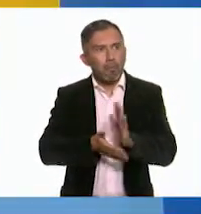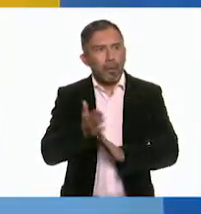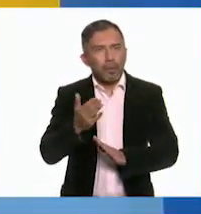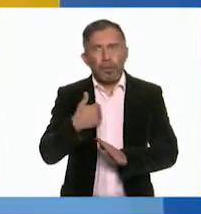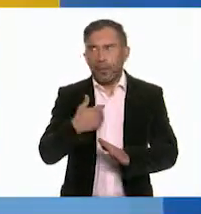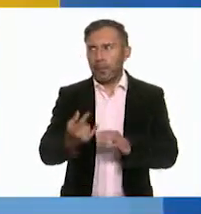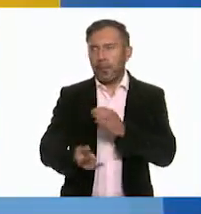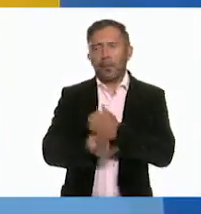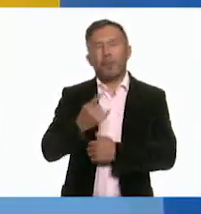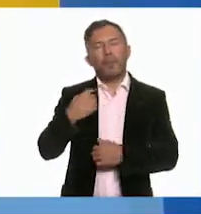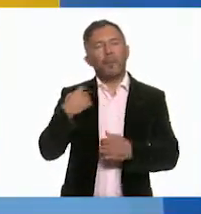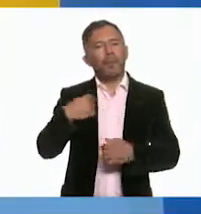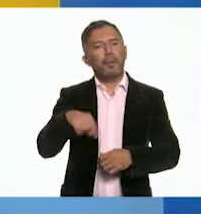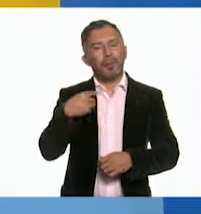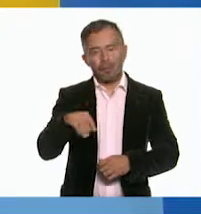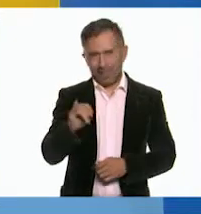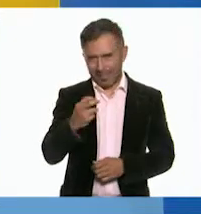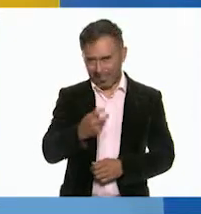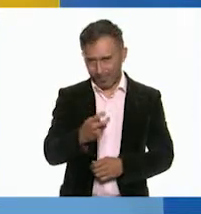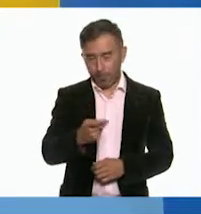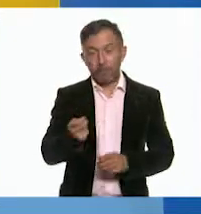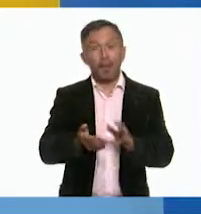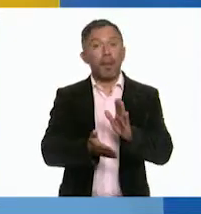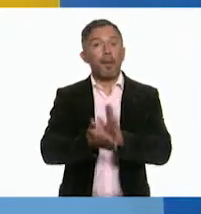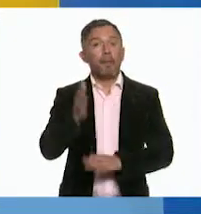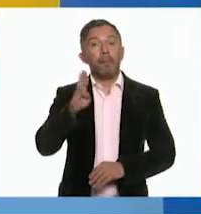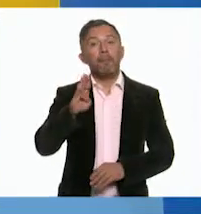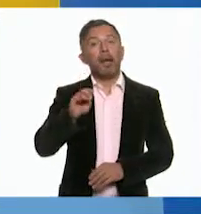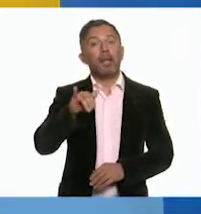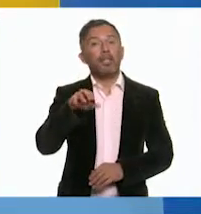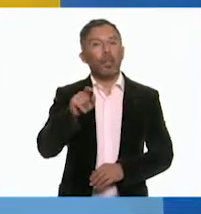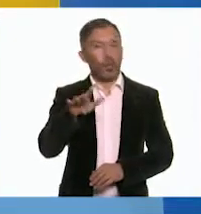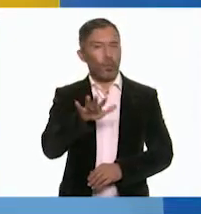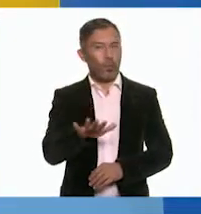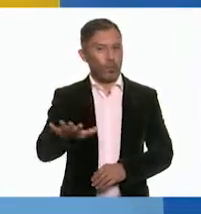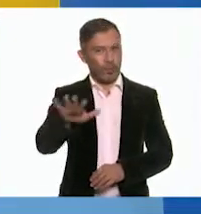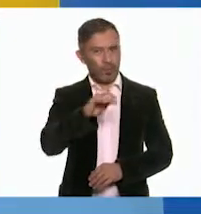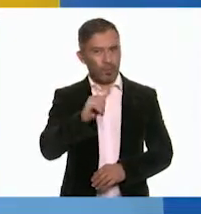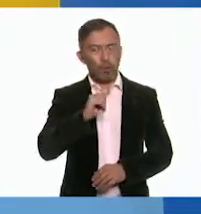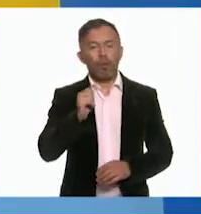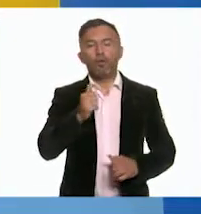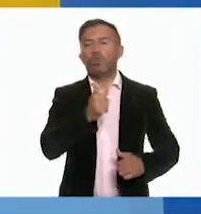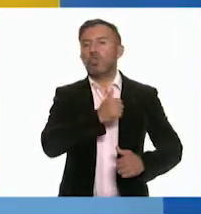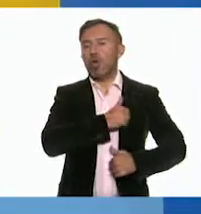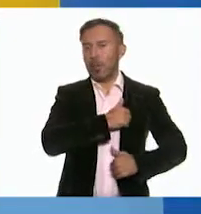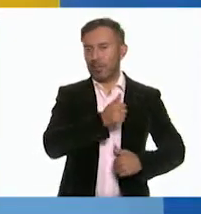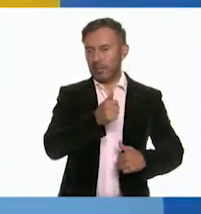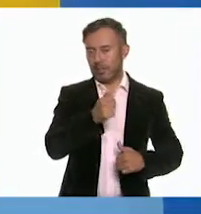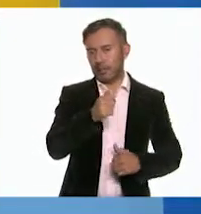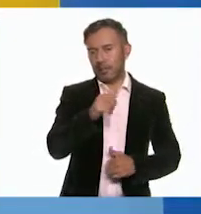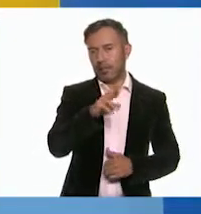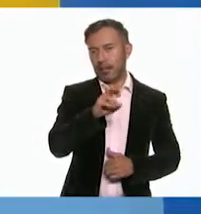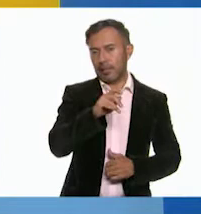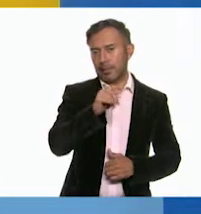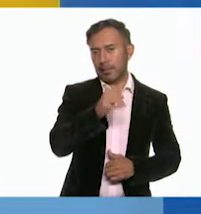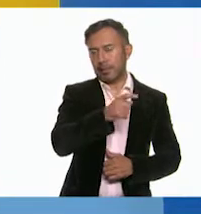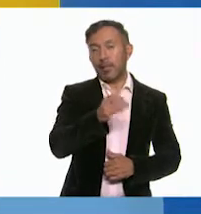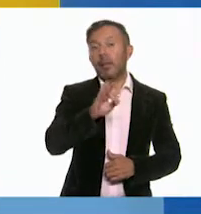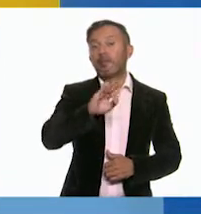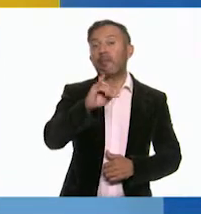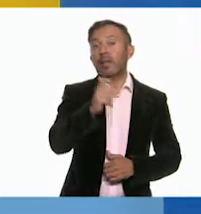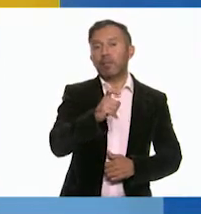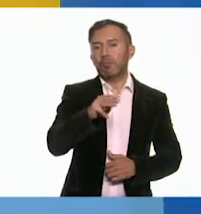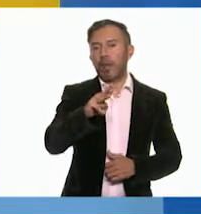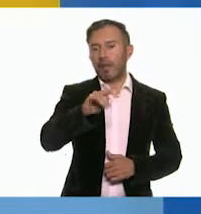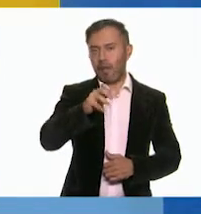Exacto. En su retorno hacia el Bajío, fueron alcanzados por las tropas realistas encabezadas por Félix María Callejas.